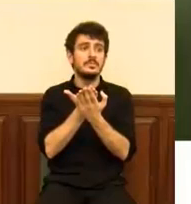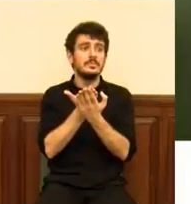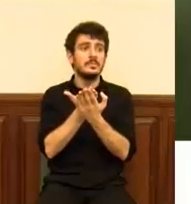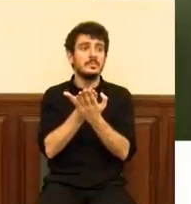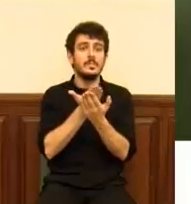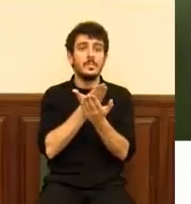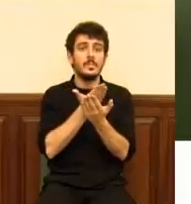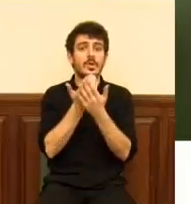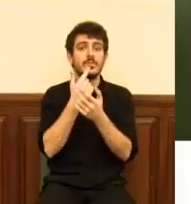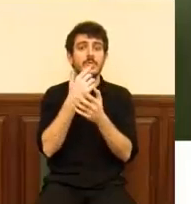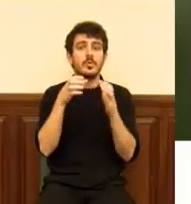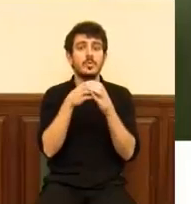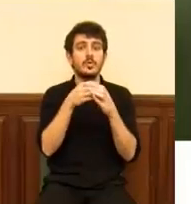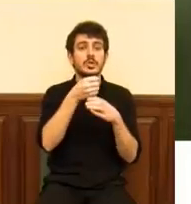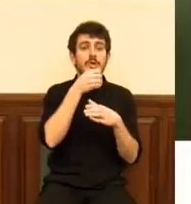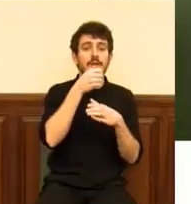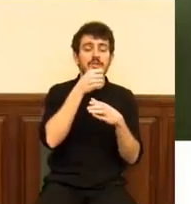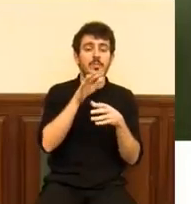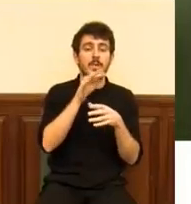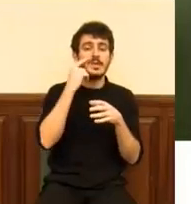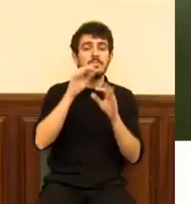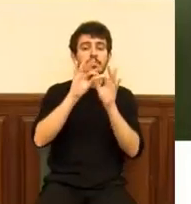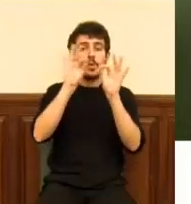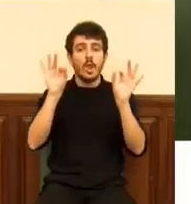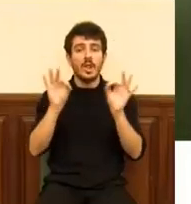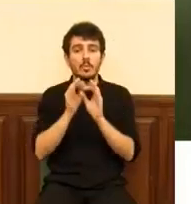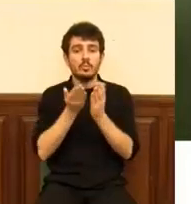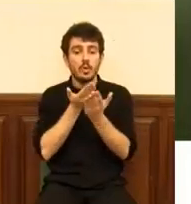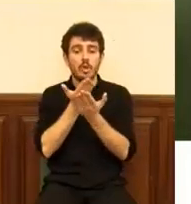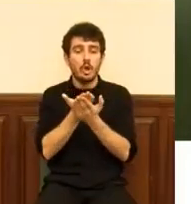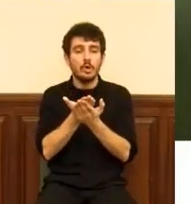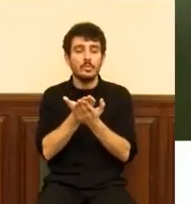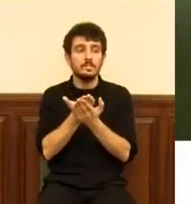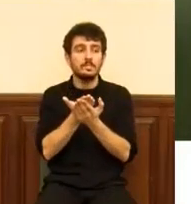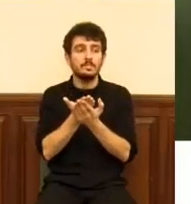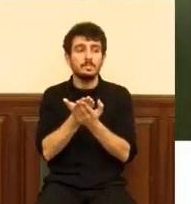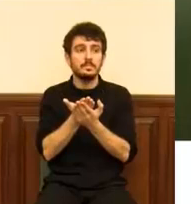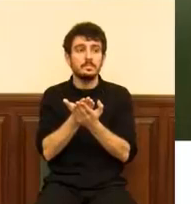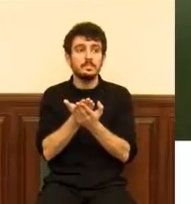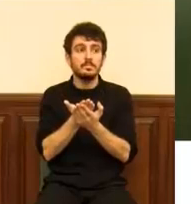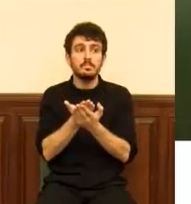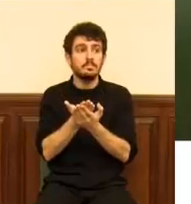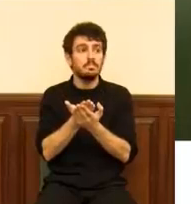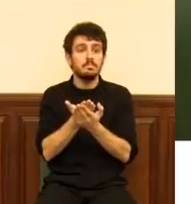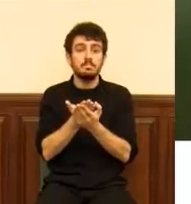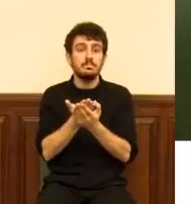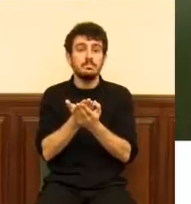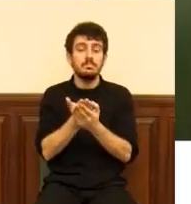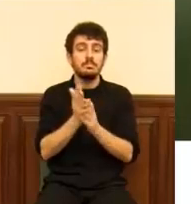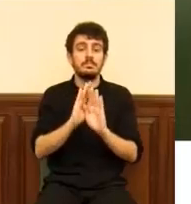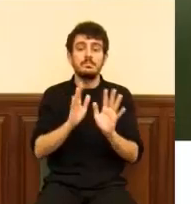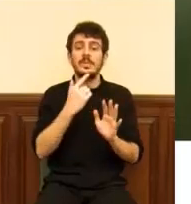el Partido Socialista y Podemos, pues decir